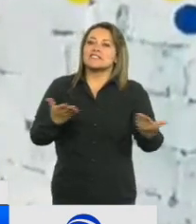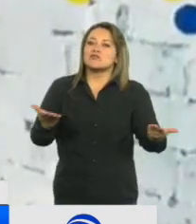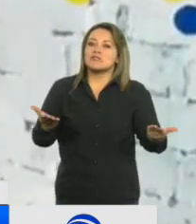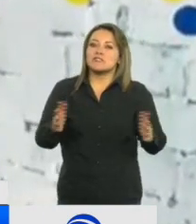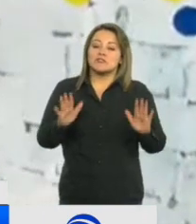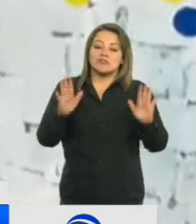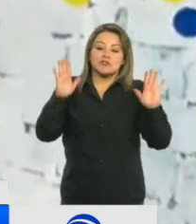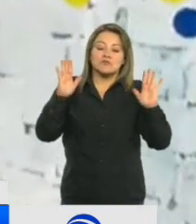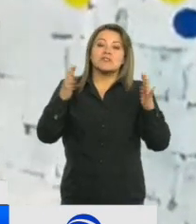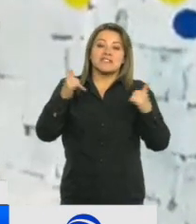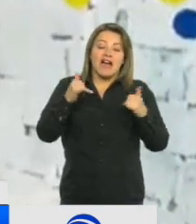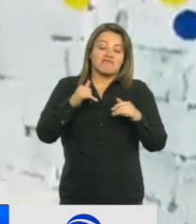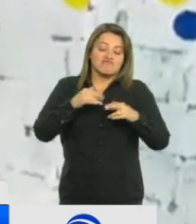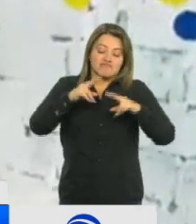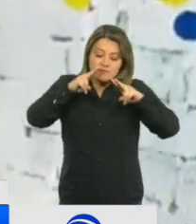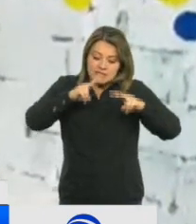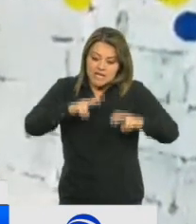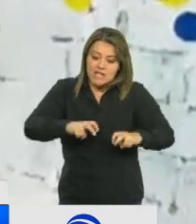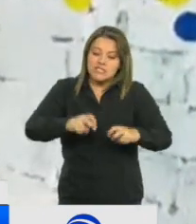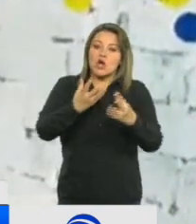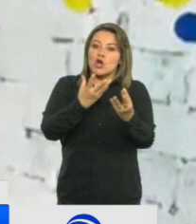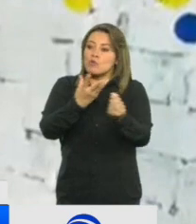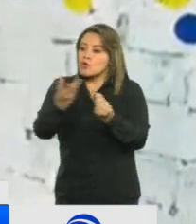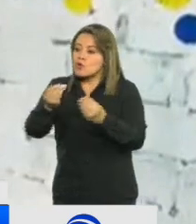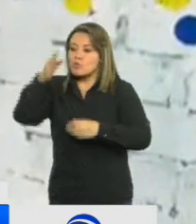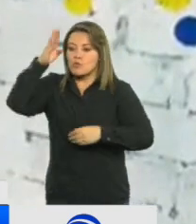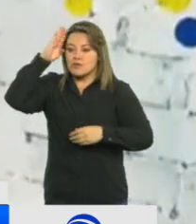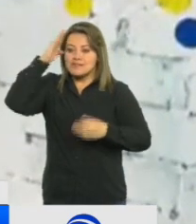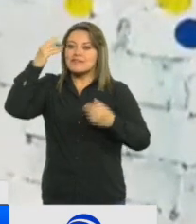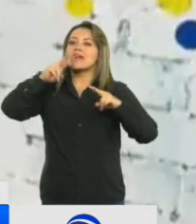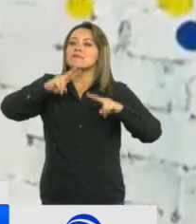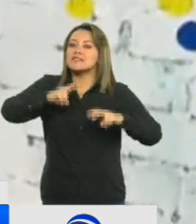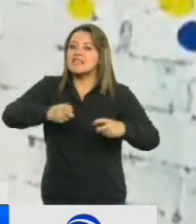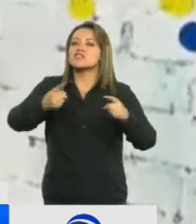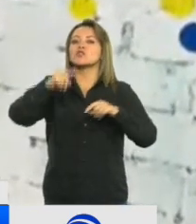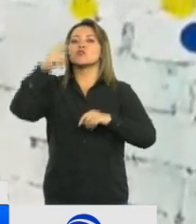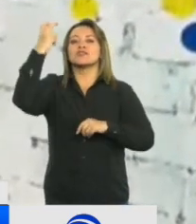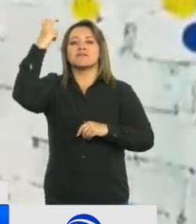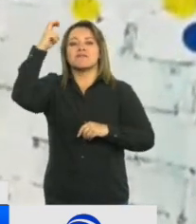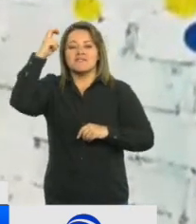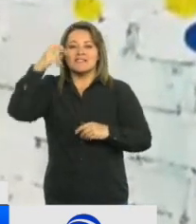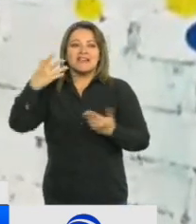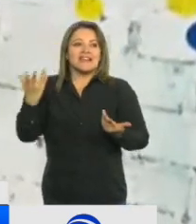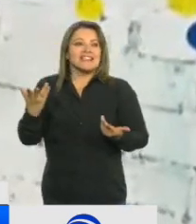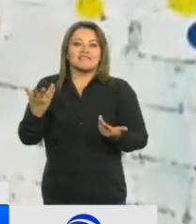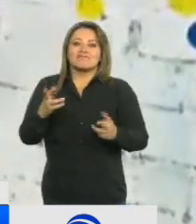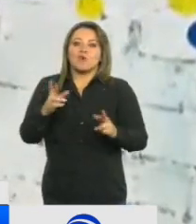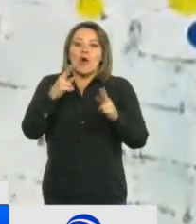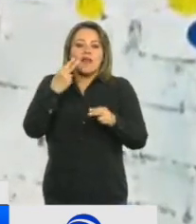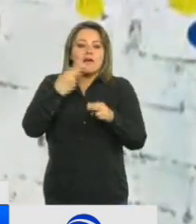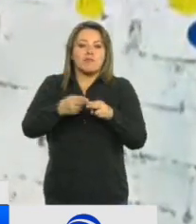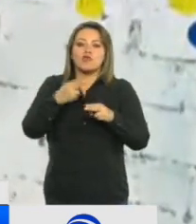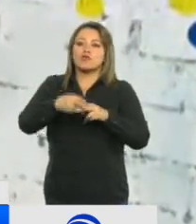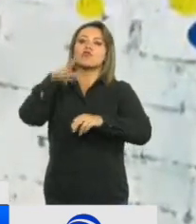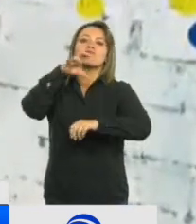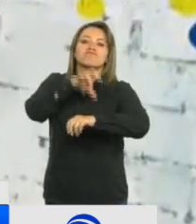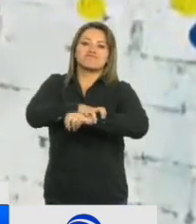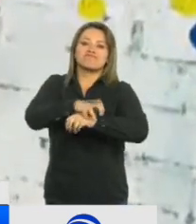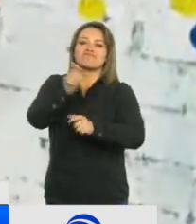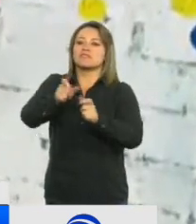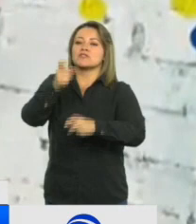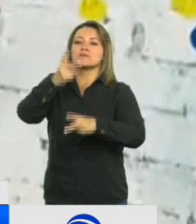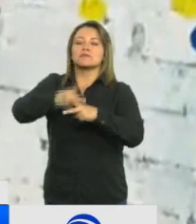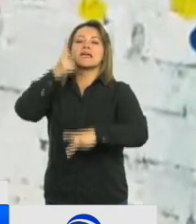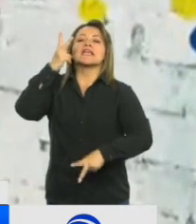CIGIL, por parte de unidades de la CIPOL y Fiscalía General de la Nación, con el ánimo de poder capturar a estos sujetos